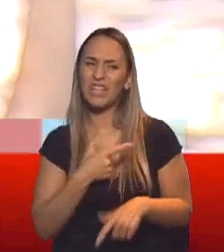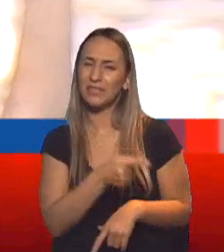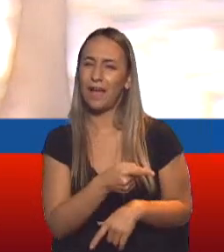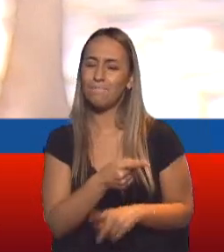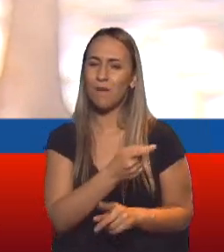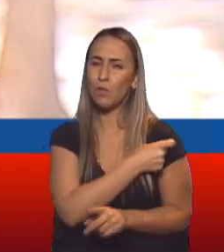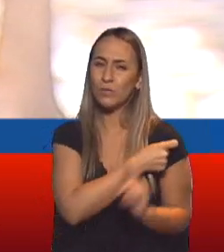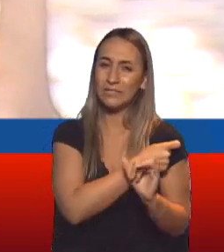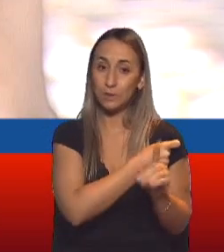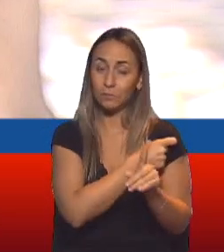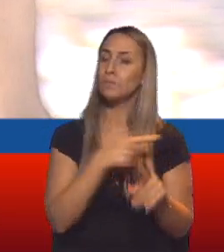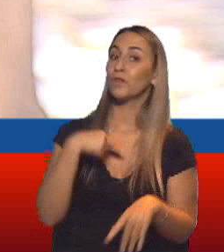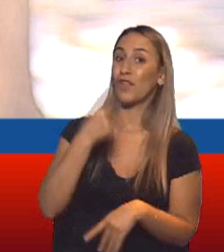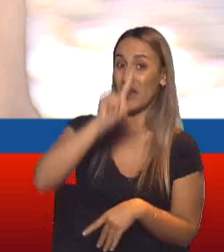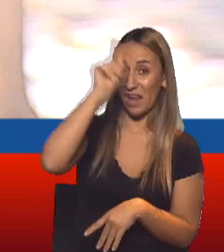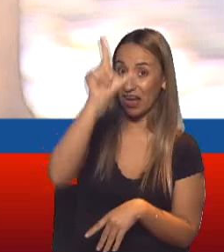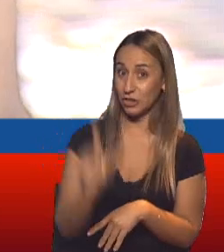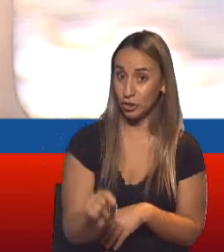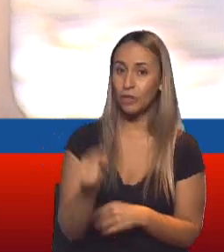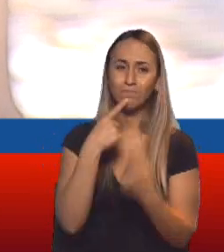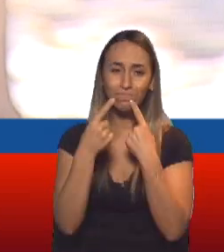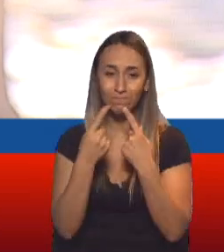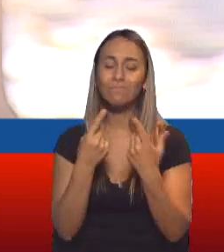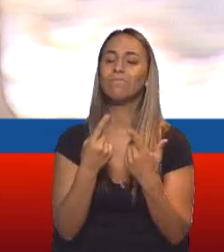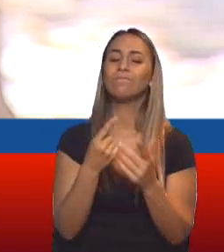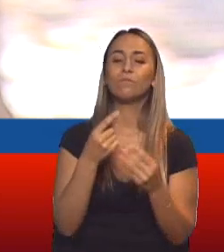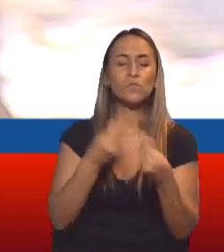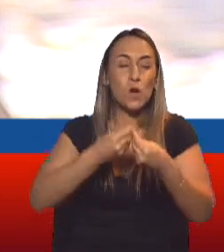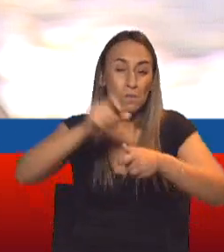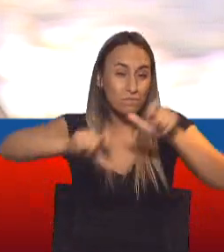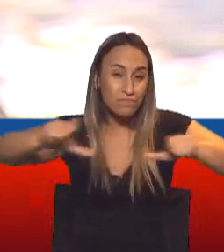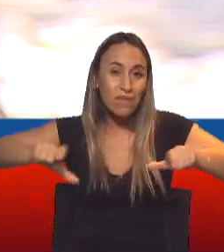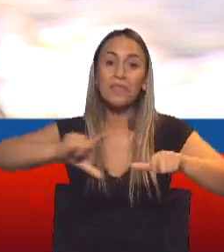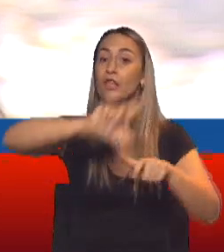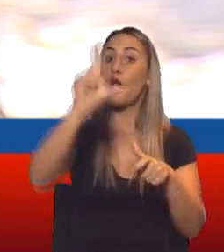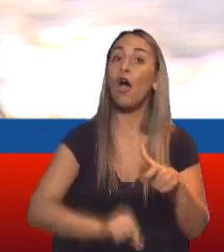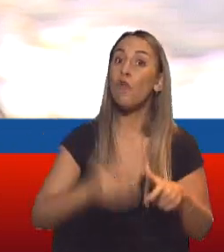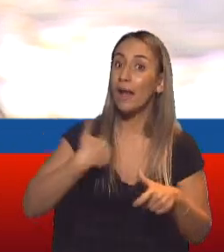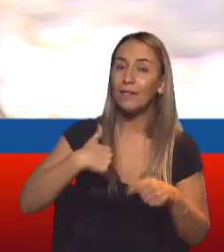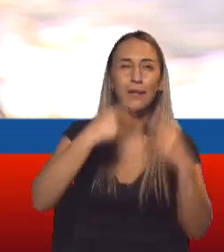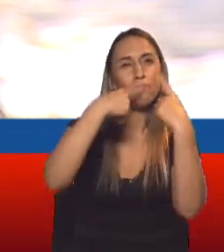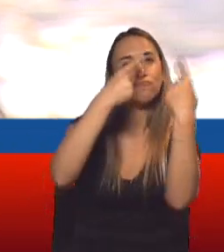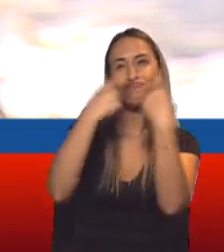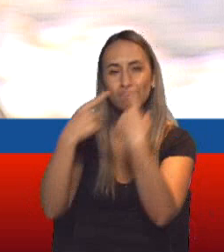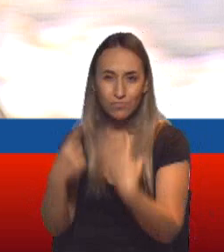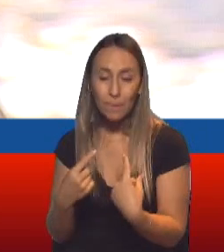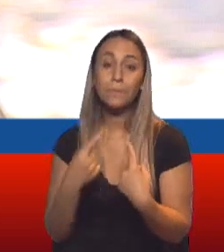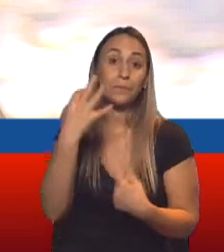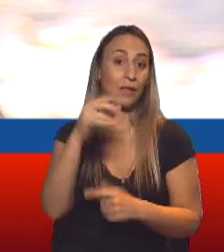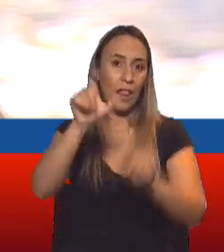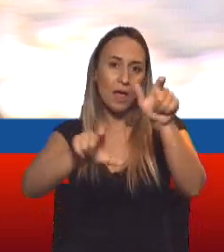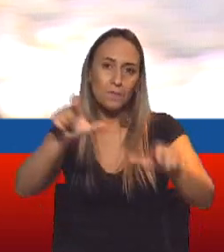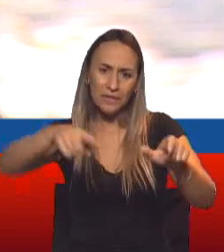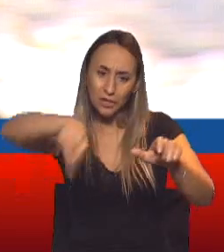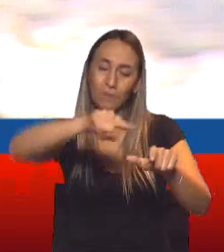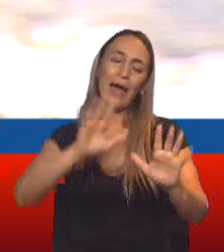a nivel nacional de sobre 4.537 casos en todas las regiones del país. Y las personas, bueno, los que se